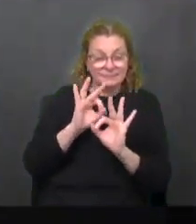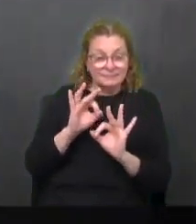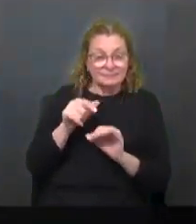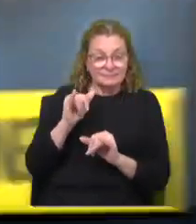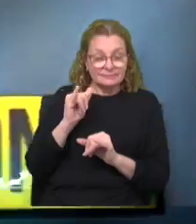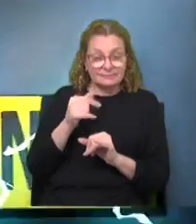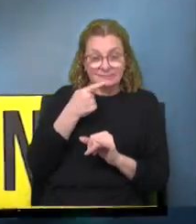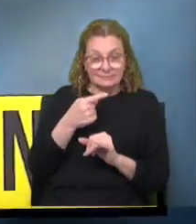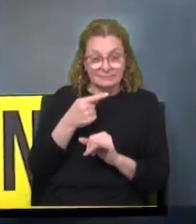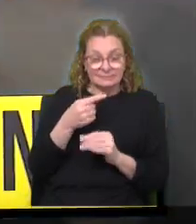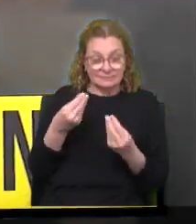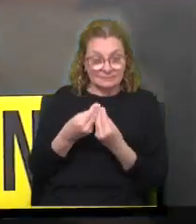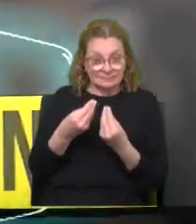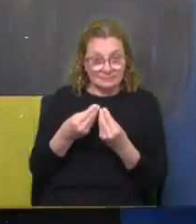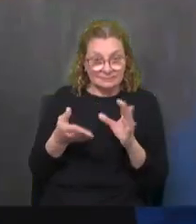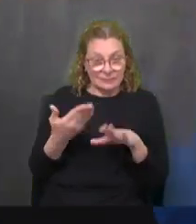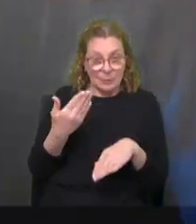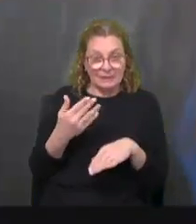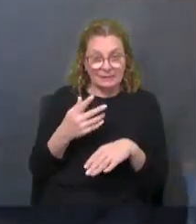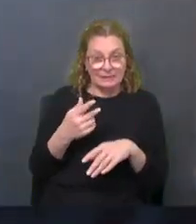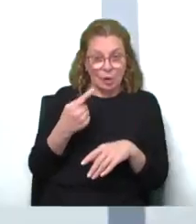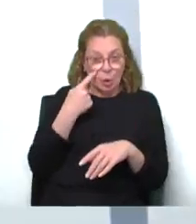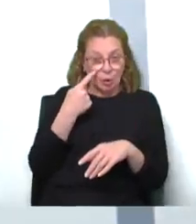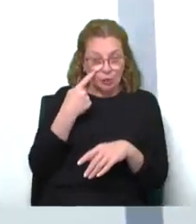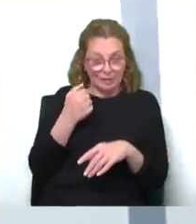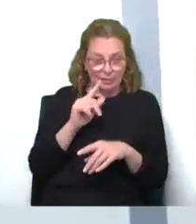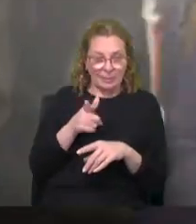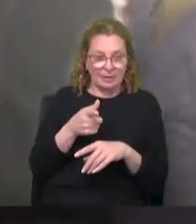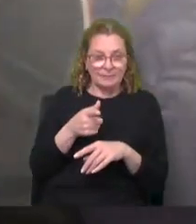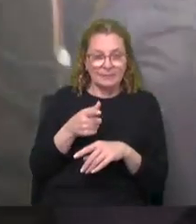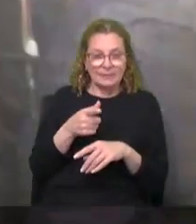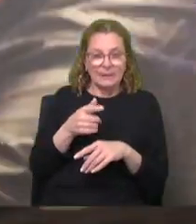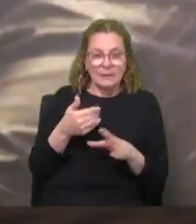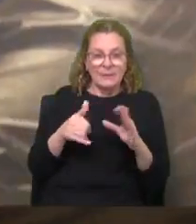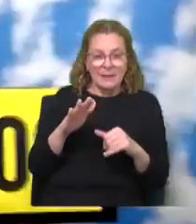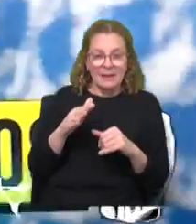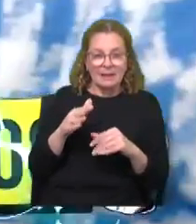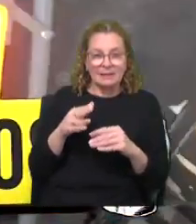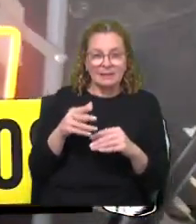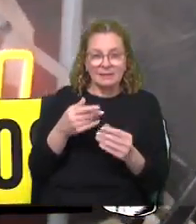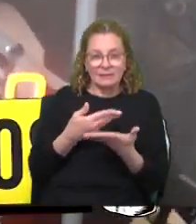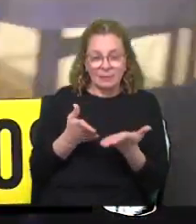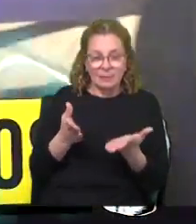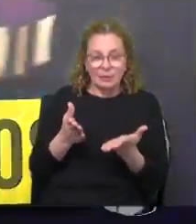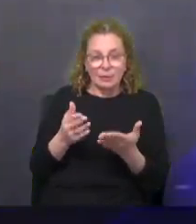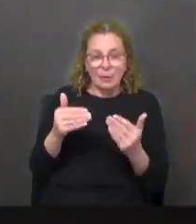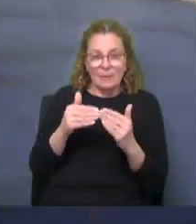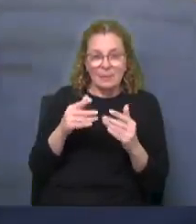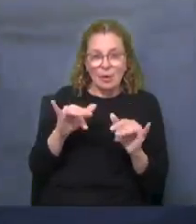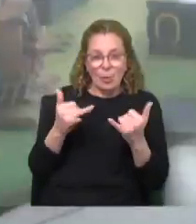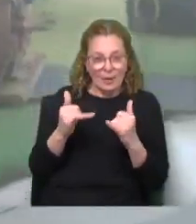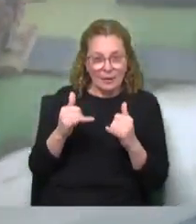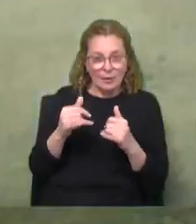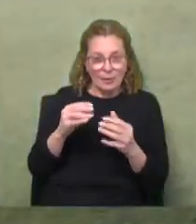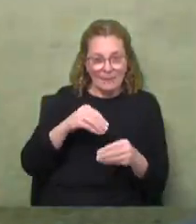se han expandido mucho más a nivel popular. Entonces sí, se produce más historieta, se consume más. Lo mismo pasa con los juegos de mesa, que ahora